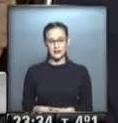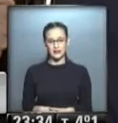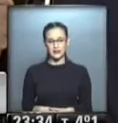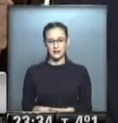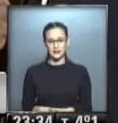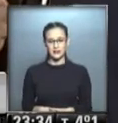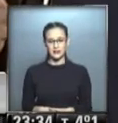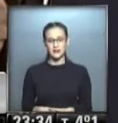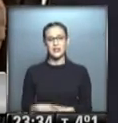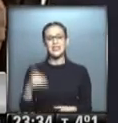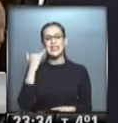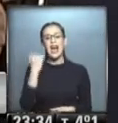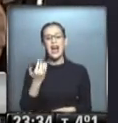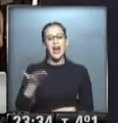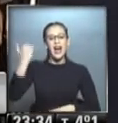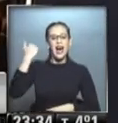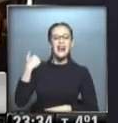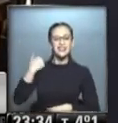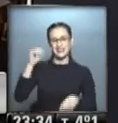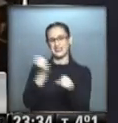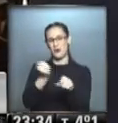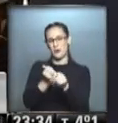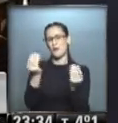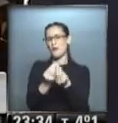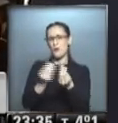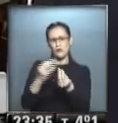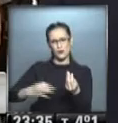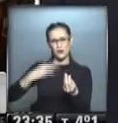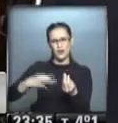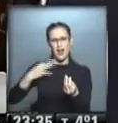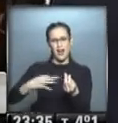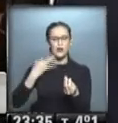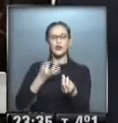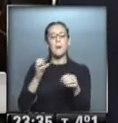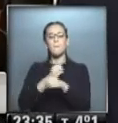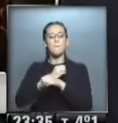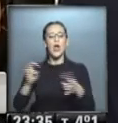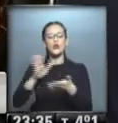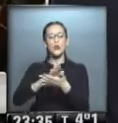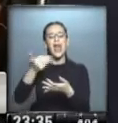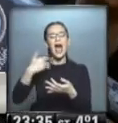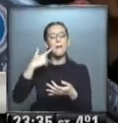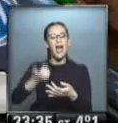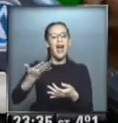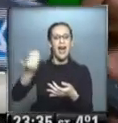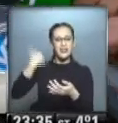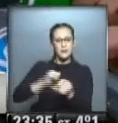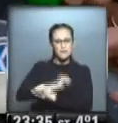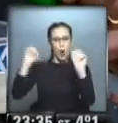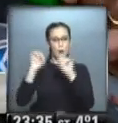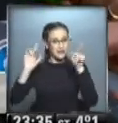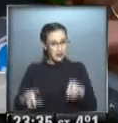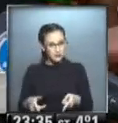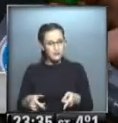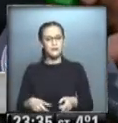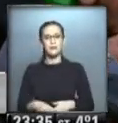yo ya vengo de, como quien diría, de vieja data, después de lo de, creo que lo más grande que tuve fue lo de la AMIA, y bueno, algunos